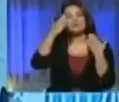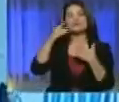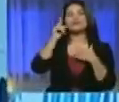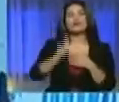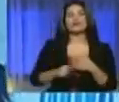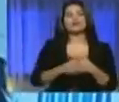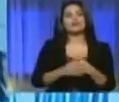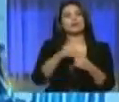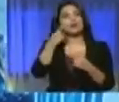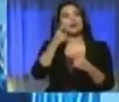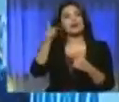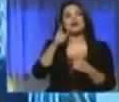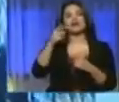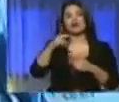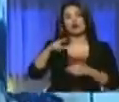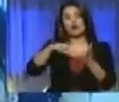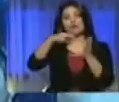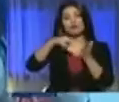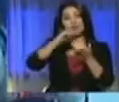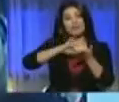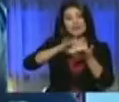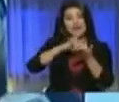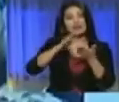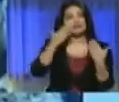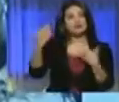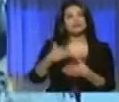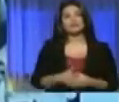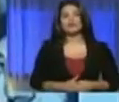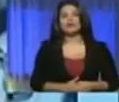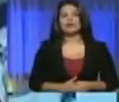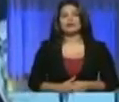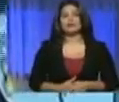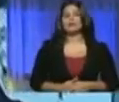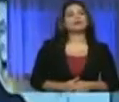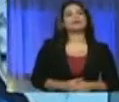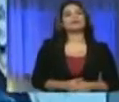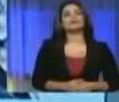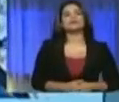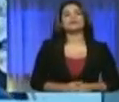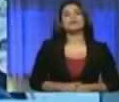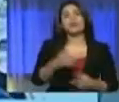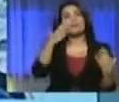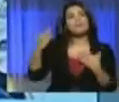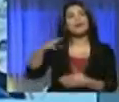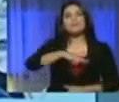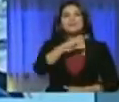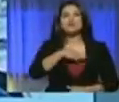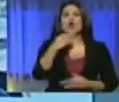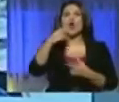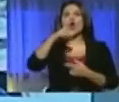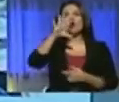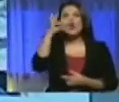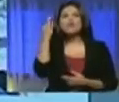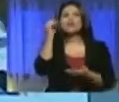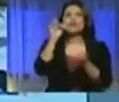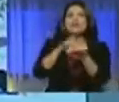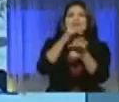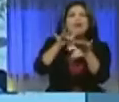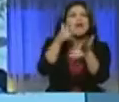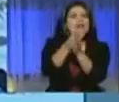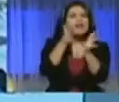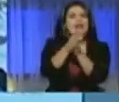Digital. Mira, bueno, Luis José Marcano, ¿qué es esto, vale? ¿Qué es la misión Robinson Digital que